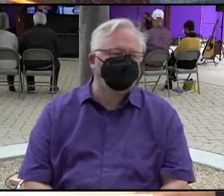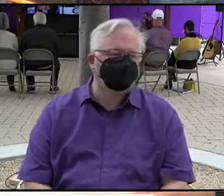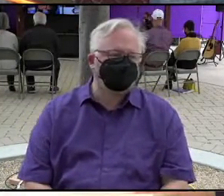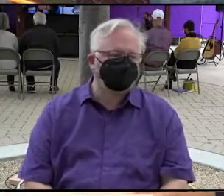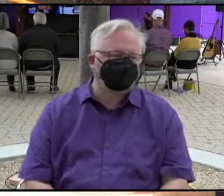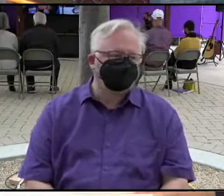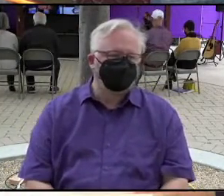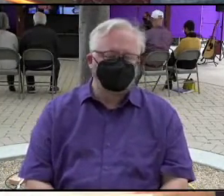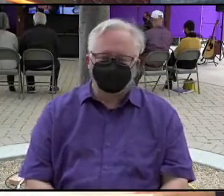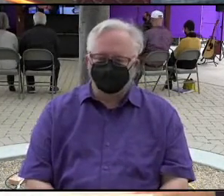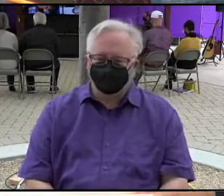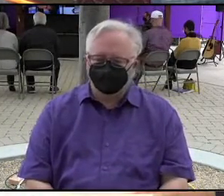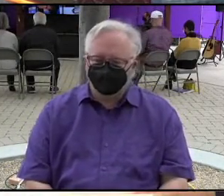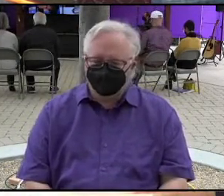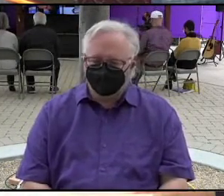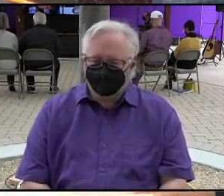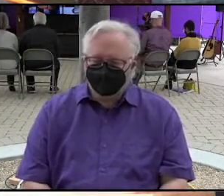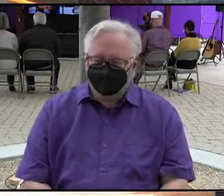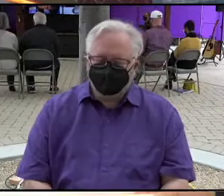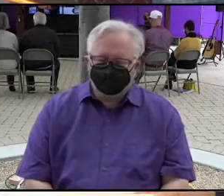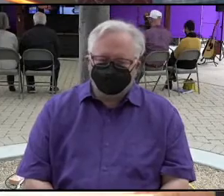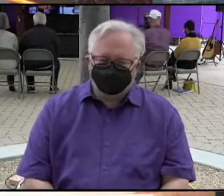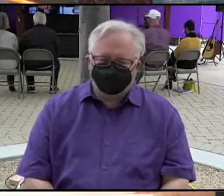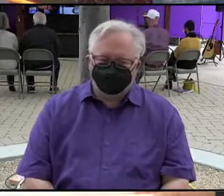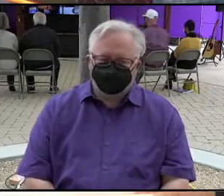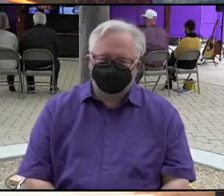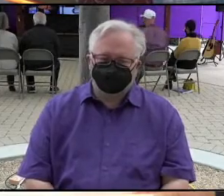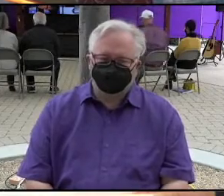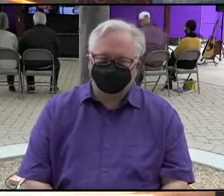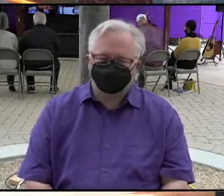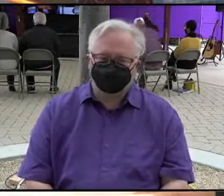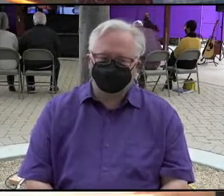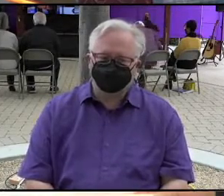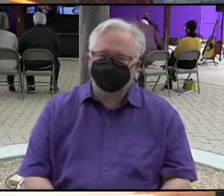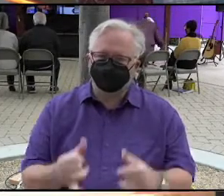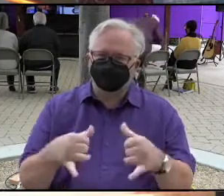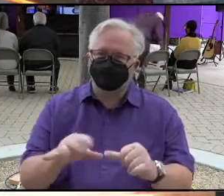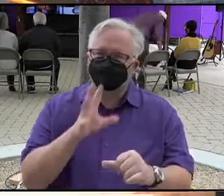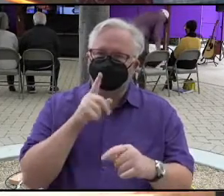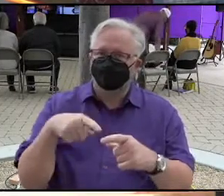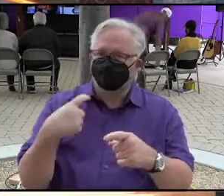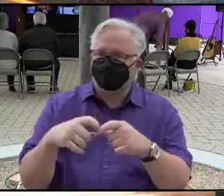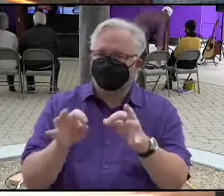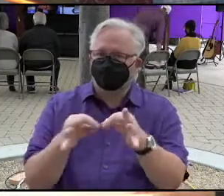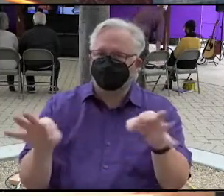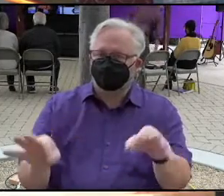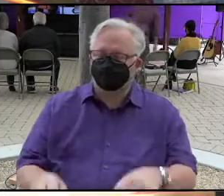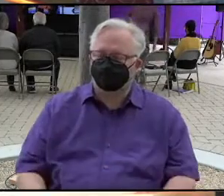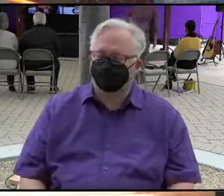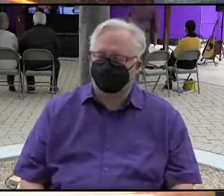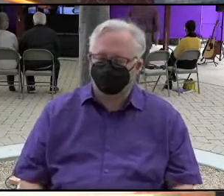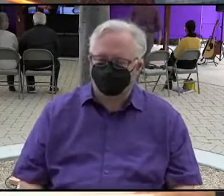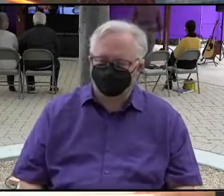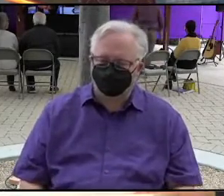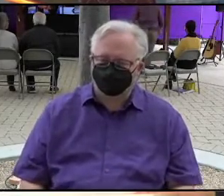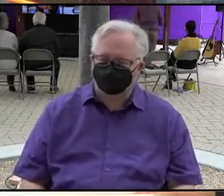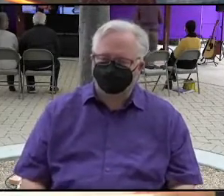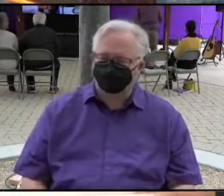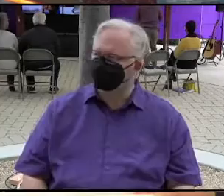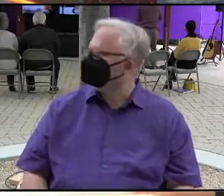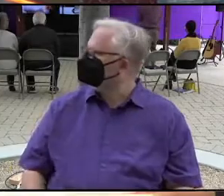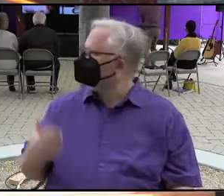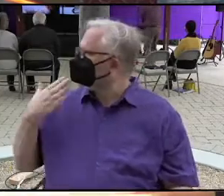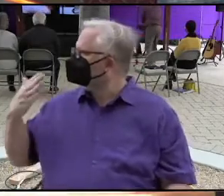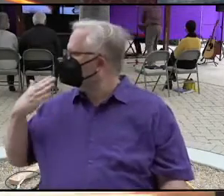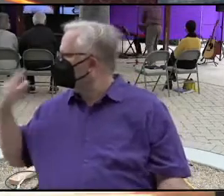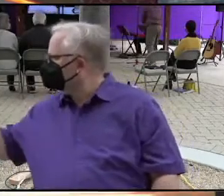04-10-2022, que es la fecha de hoy. Ahí los esperamos. También tenemos el placer hoy de presentarles a Tiger Moses, la nueva manager